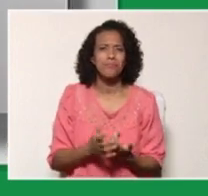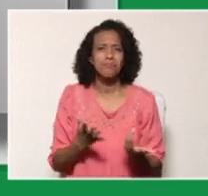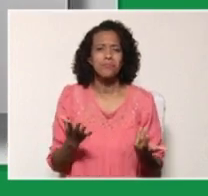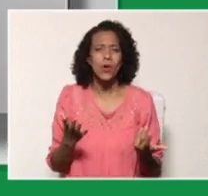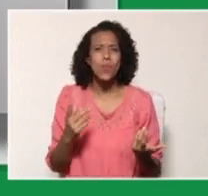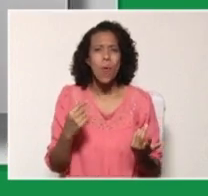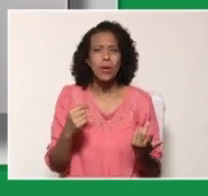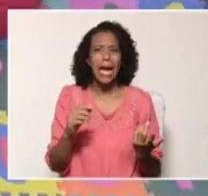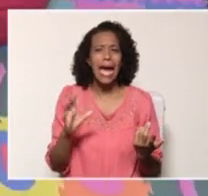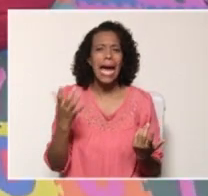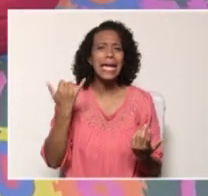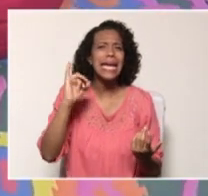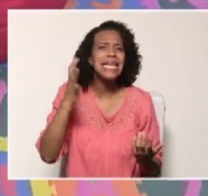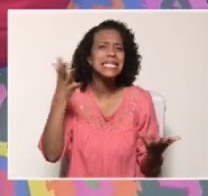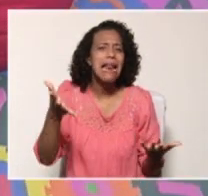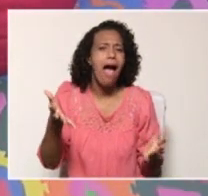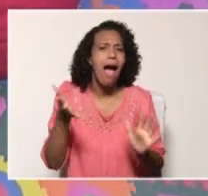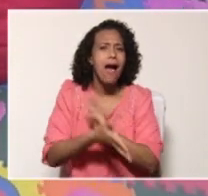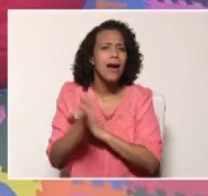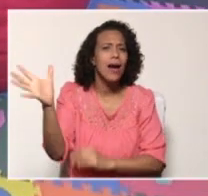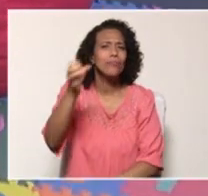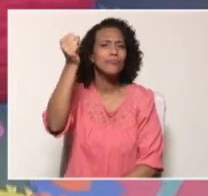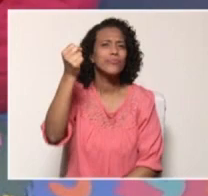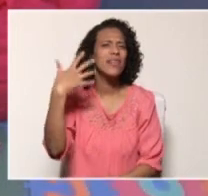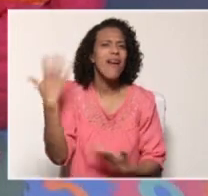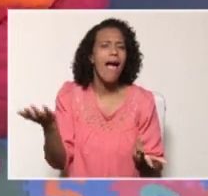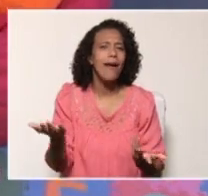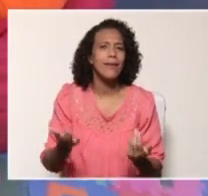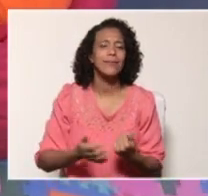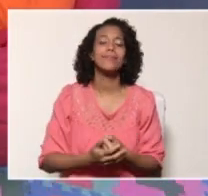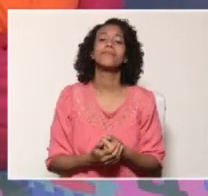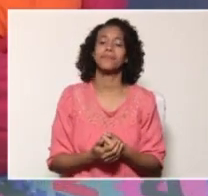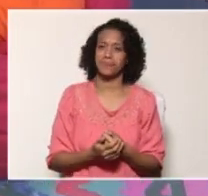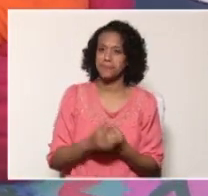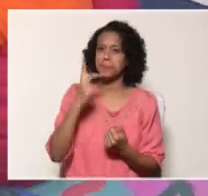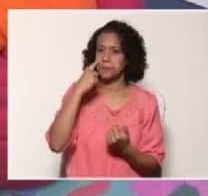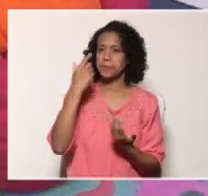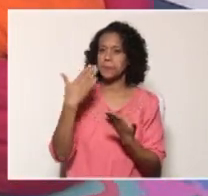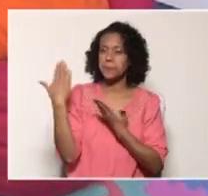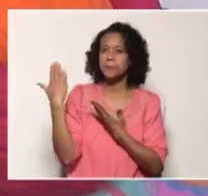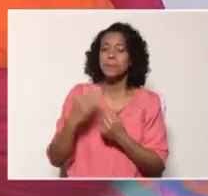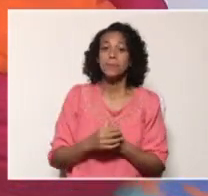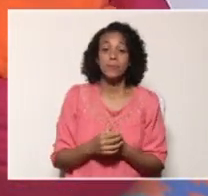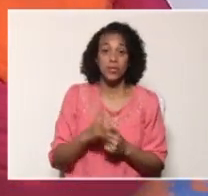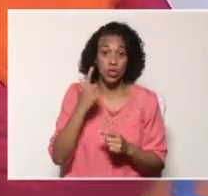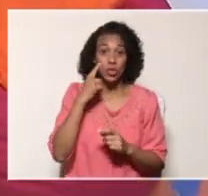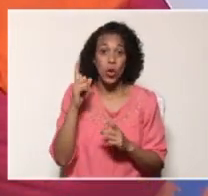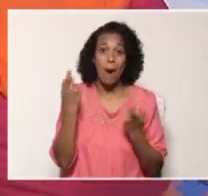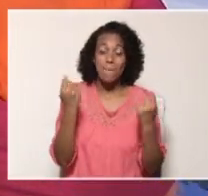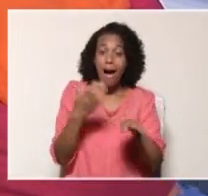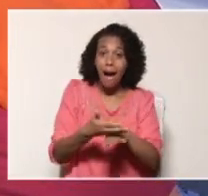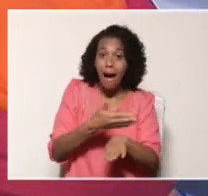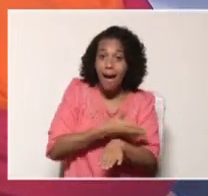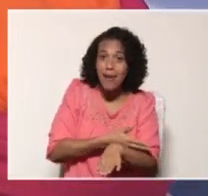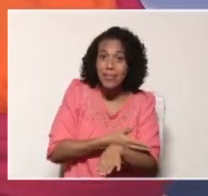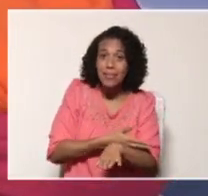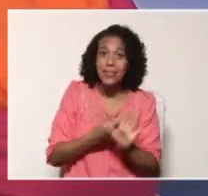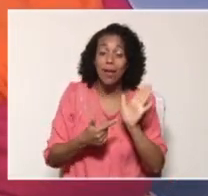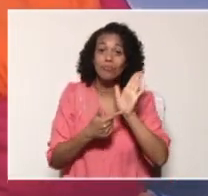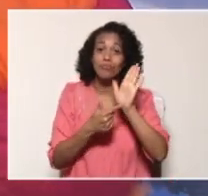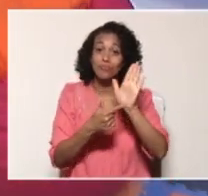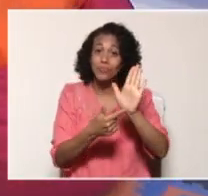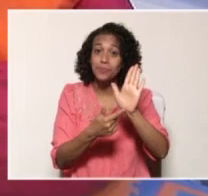acertijos visuales, ¿ya las vieron? Bueno, fíjense, yo sin embargo les preparé uno